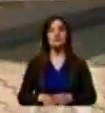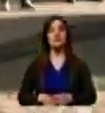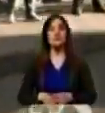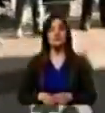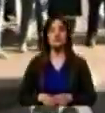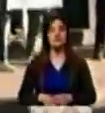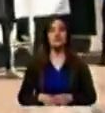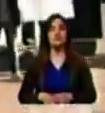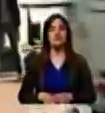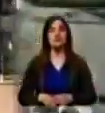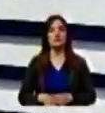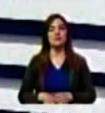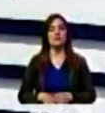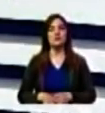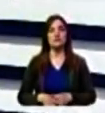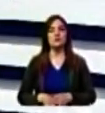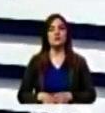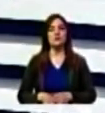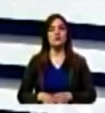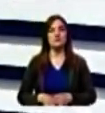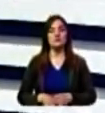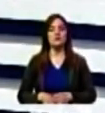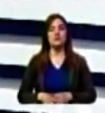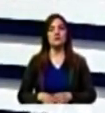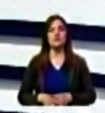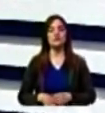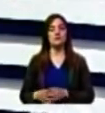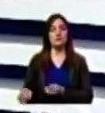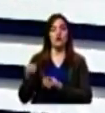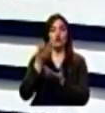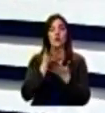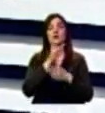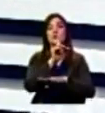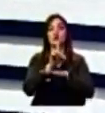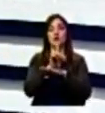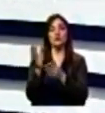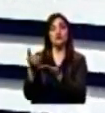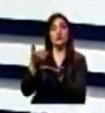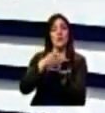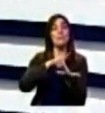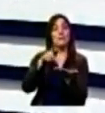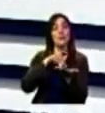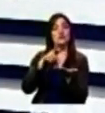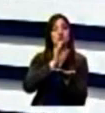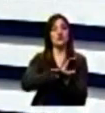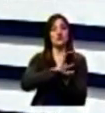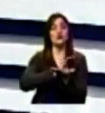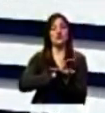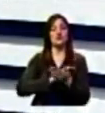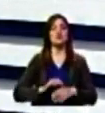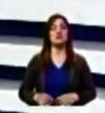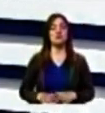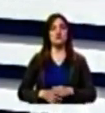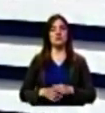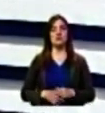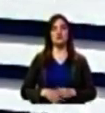Johanna Cañizares, 24 horas. Les contamos ahora que el director de recaudación del municipio de Quito, Santiago Betancur,